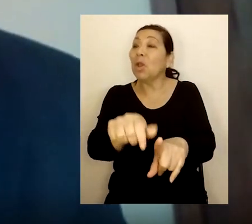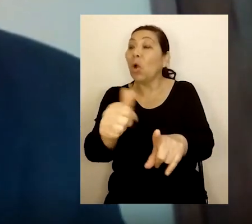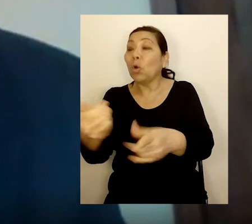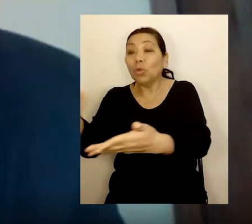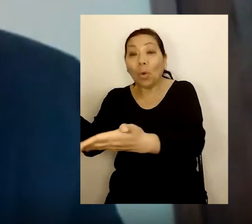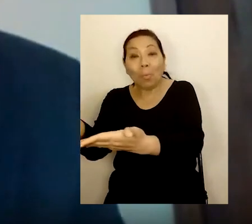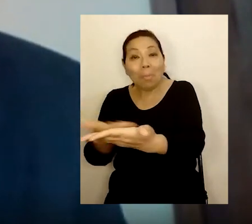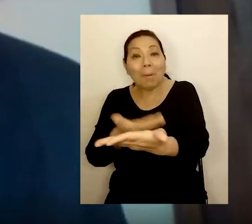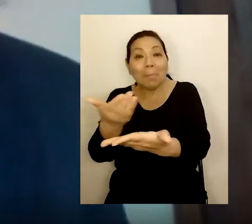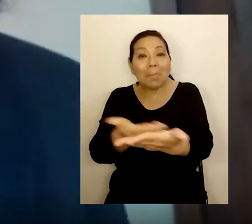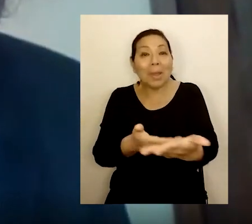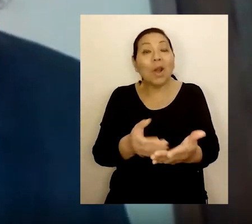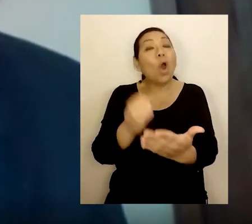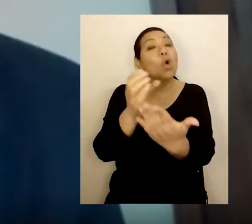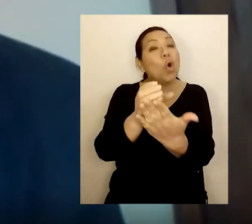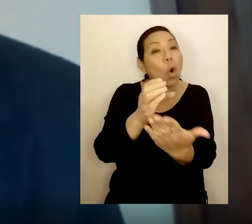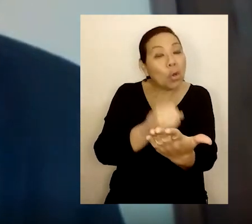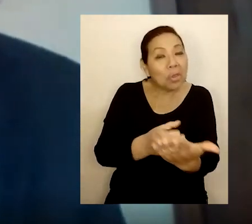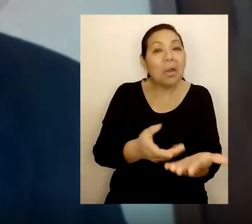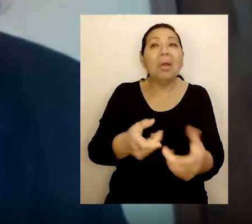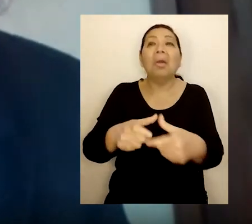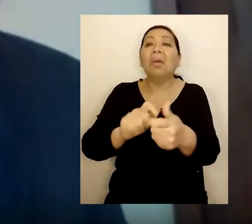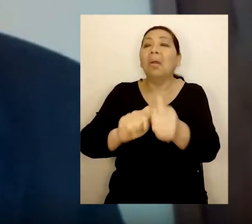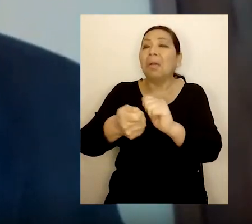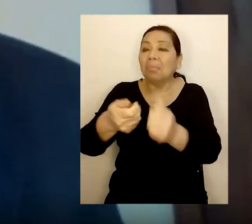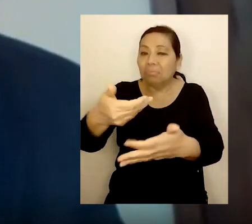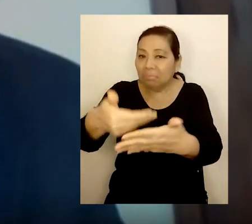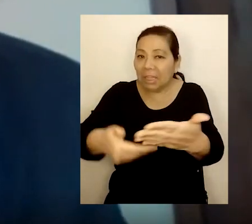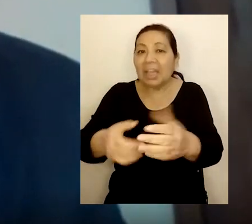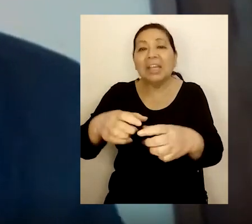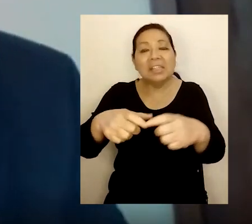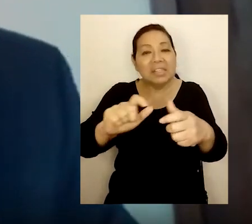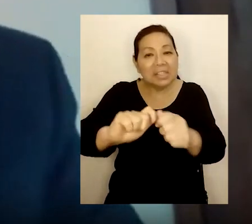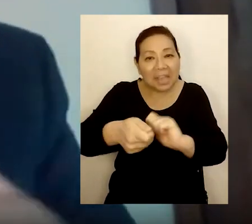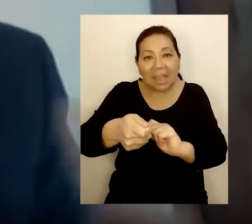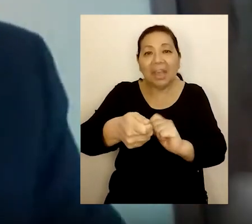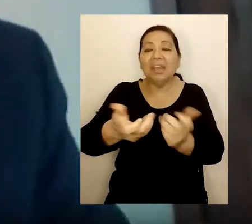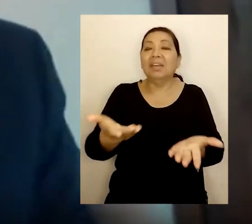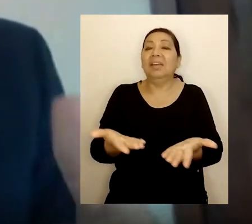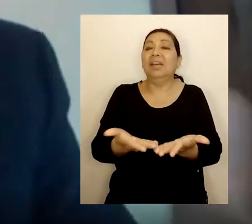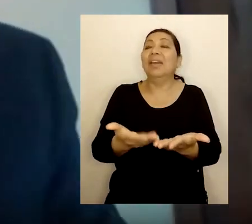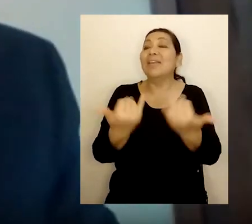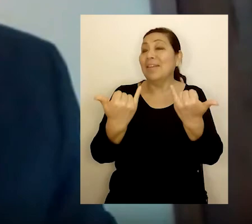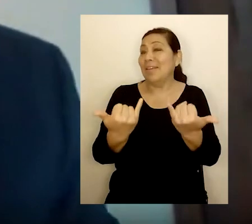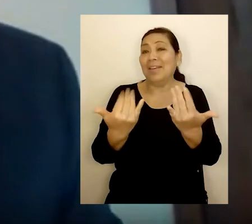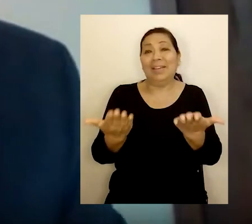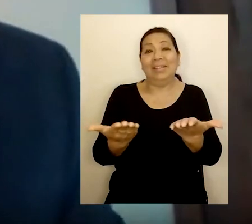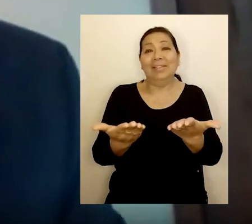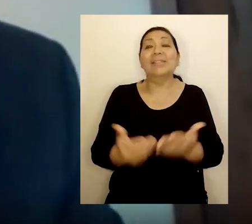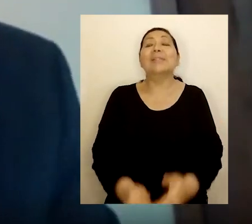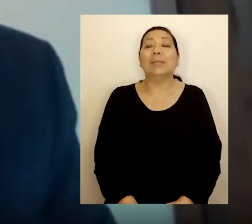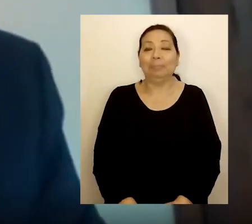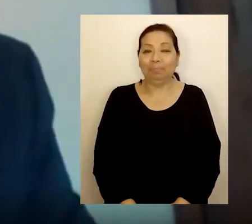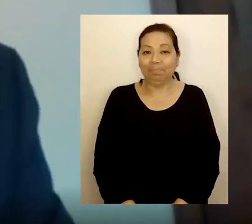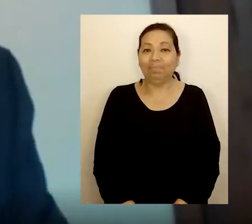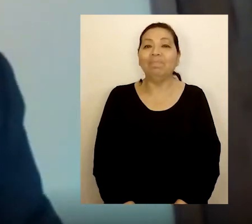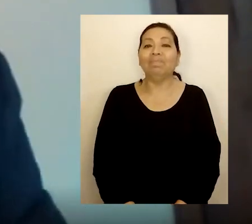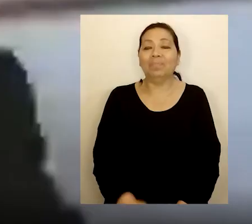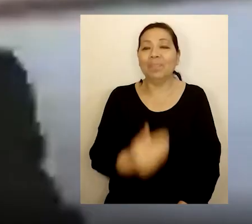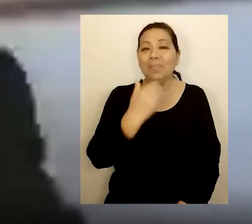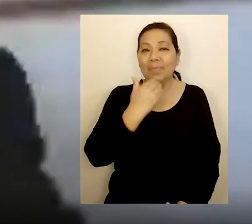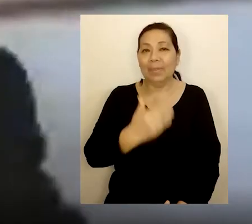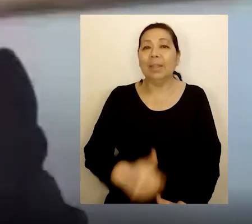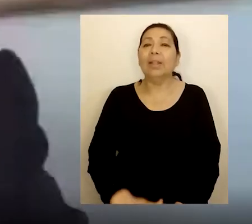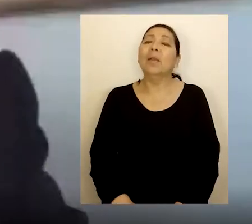otra documentación, contratos, guías de remisión, cheque. Así que esta es la figura, doctor.